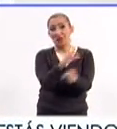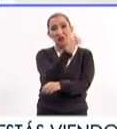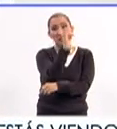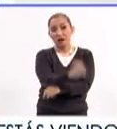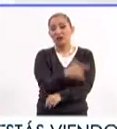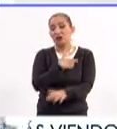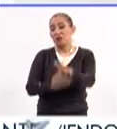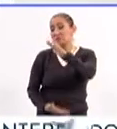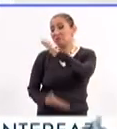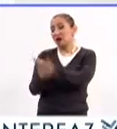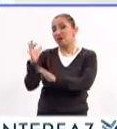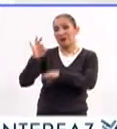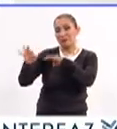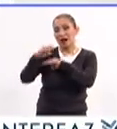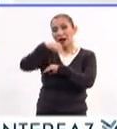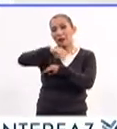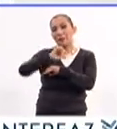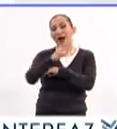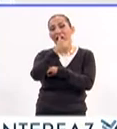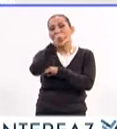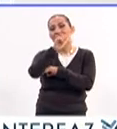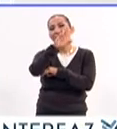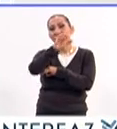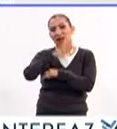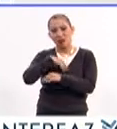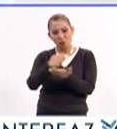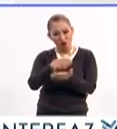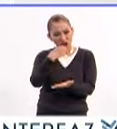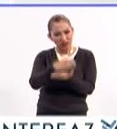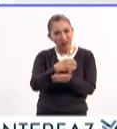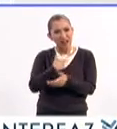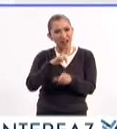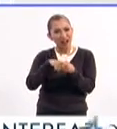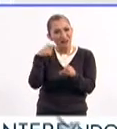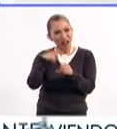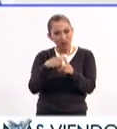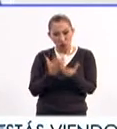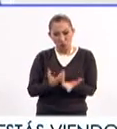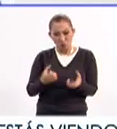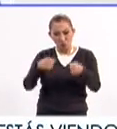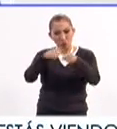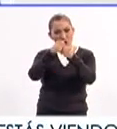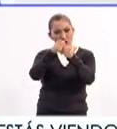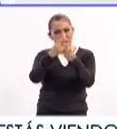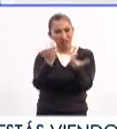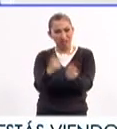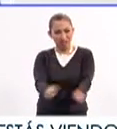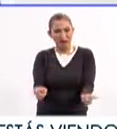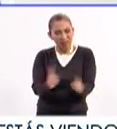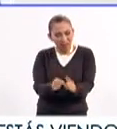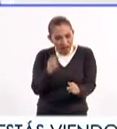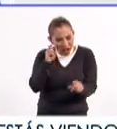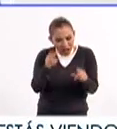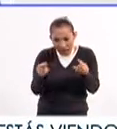que ir a trabajar a los manglares, pues nos encontramos botellas de refrescos, bolsas de todo tipo,